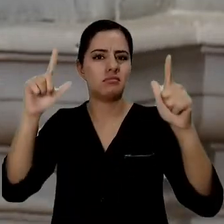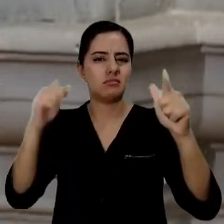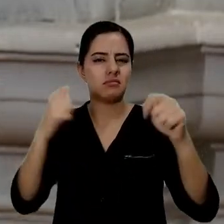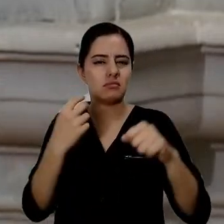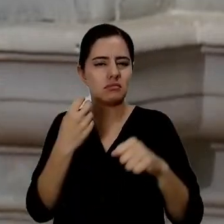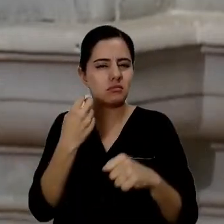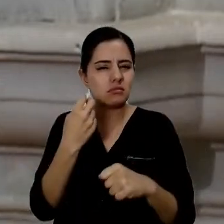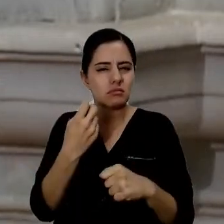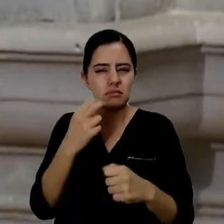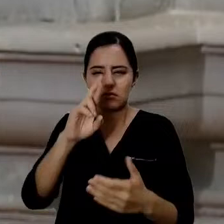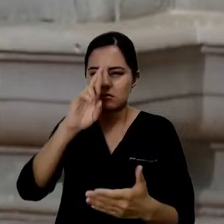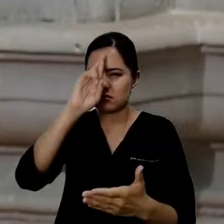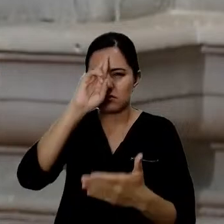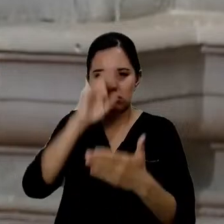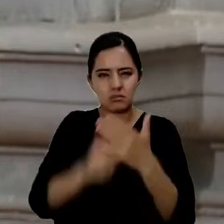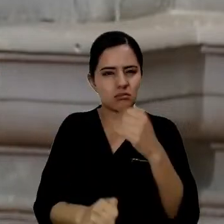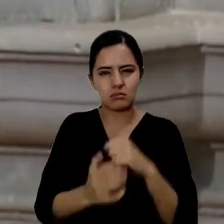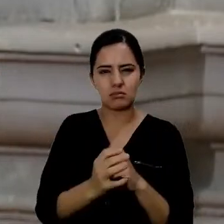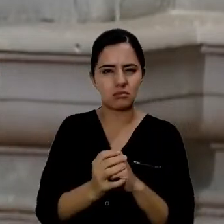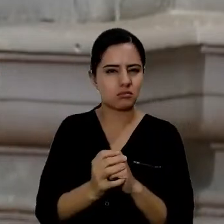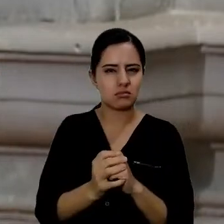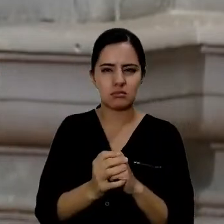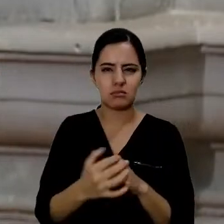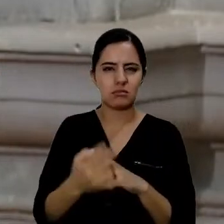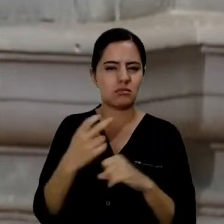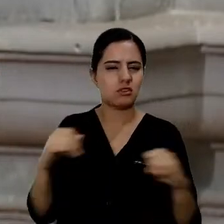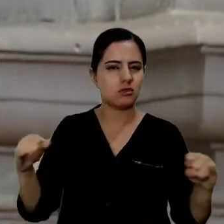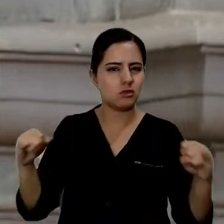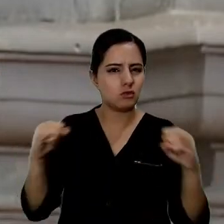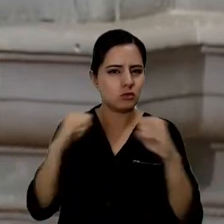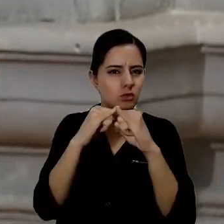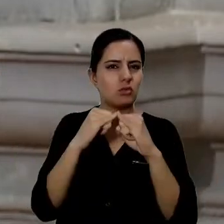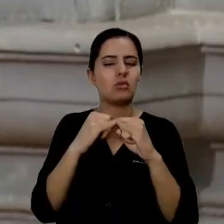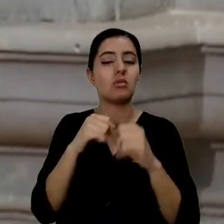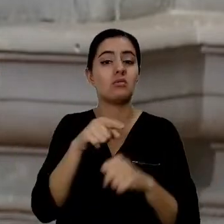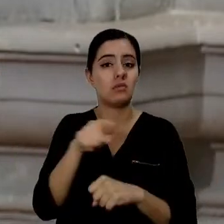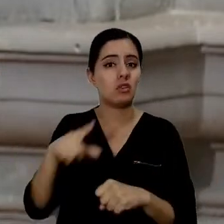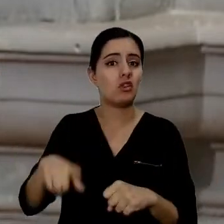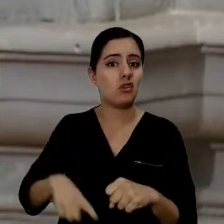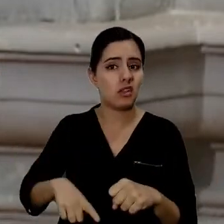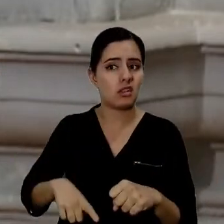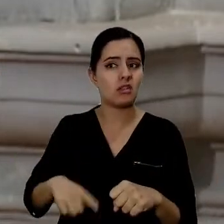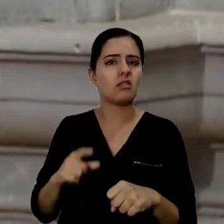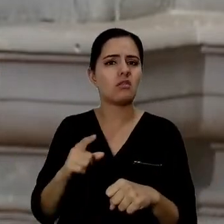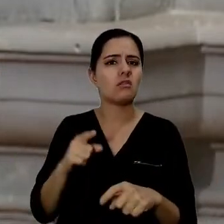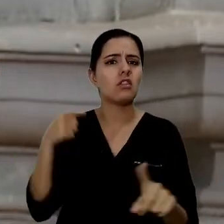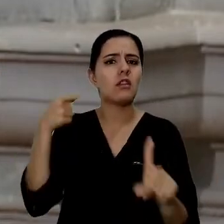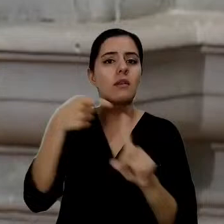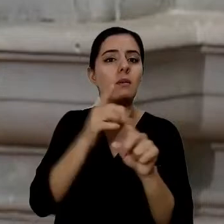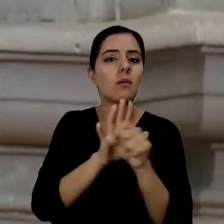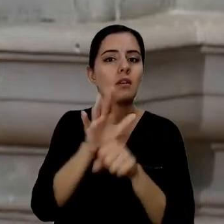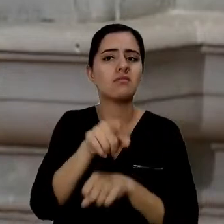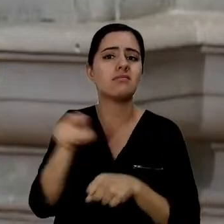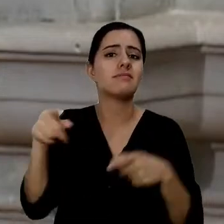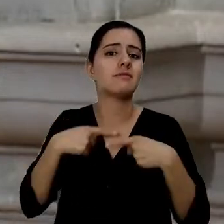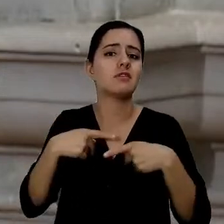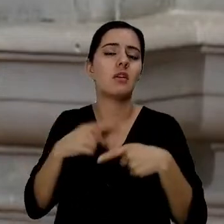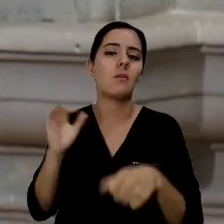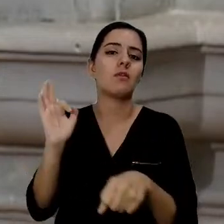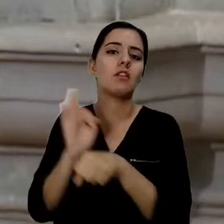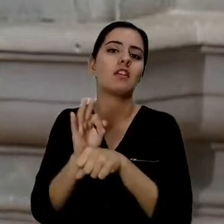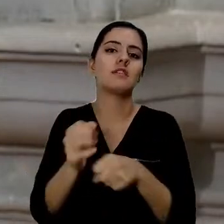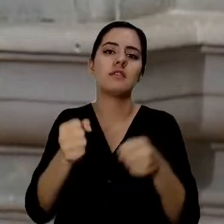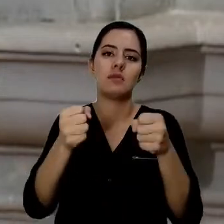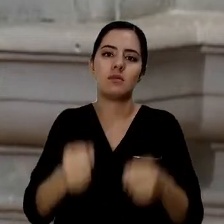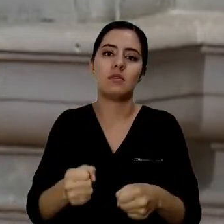una institución y de un Estado que tiene que procurar la seguridad. Por eso, Movimiento Ciudadano, sin